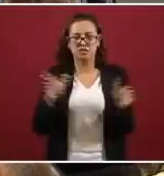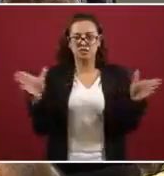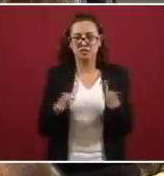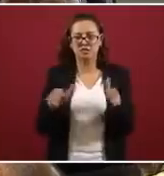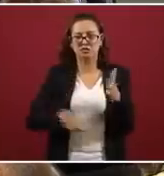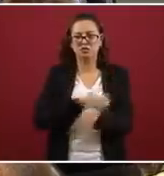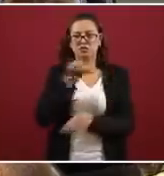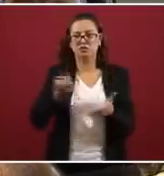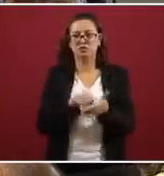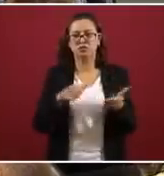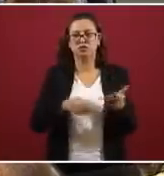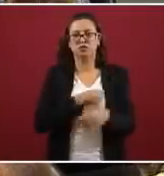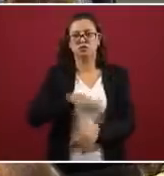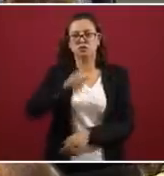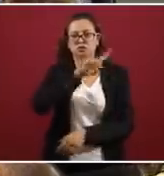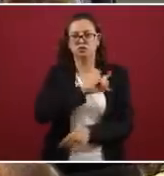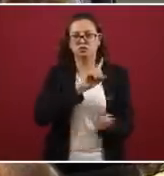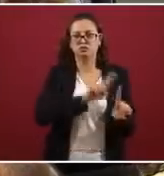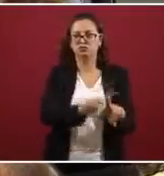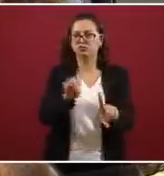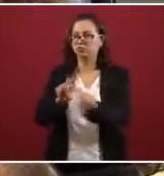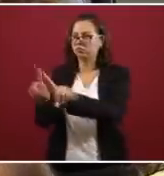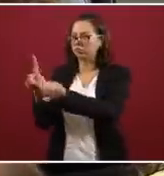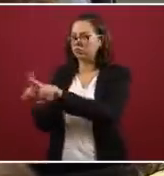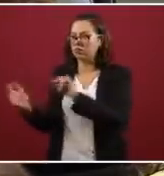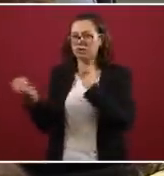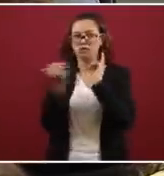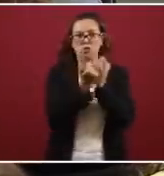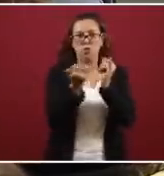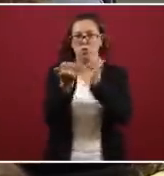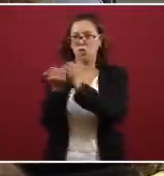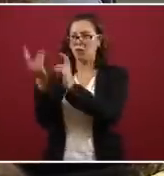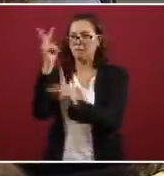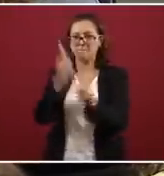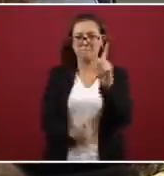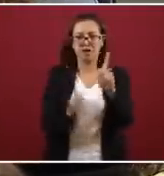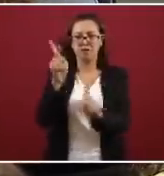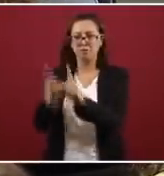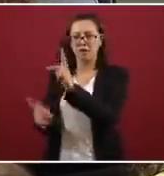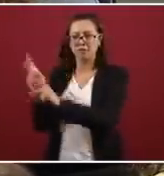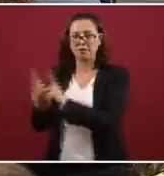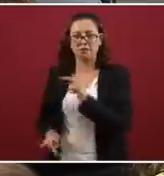yo me imagino que muchos de estos centros de salud están en zonas